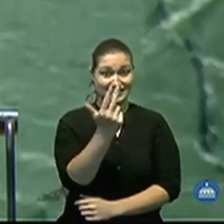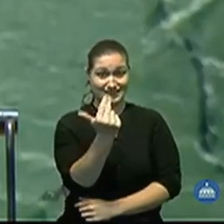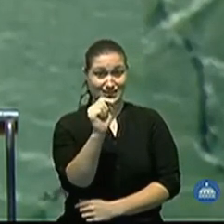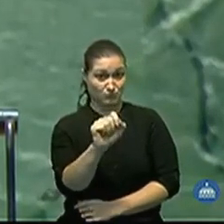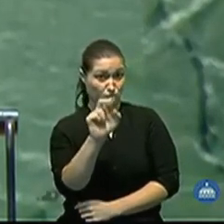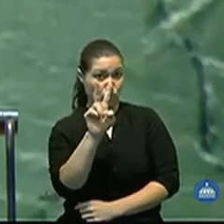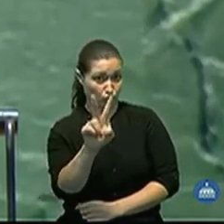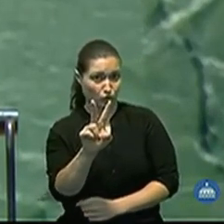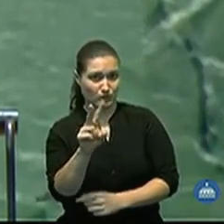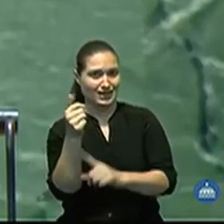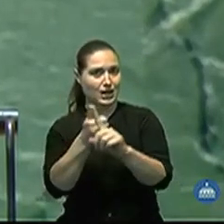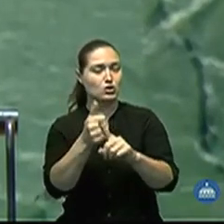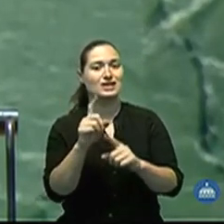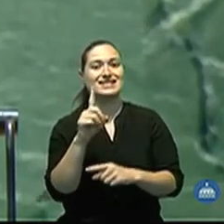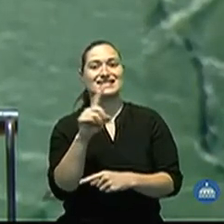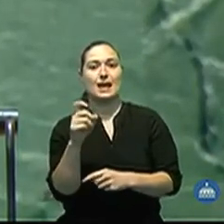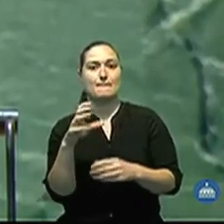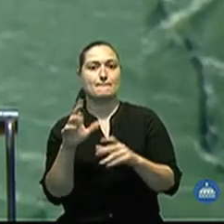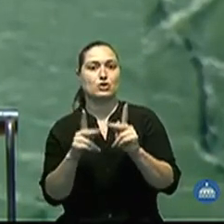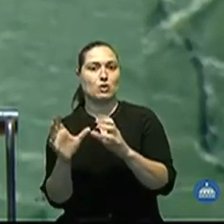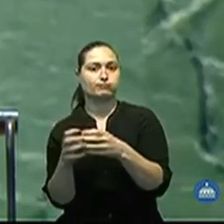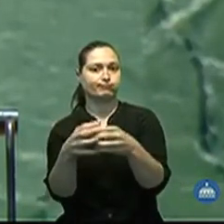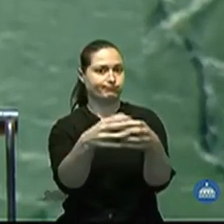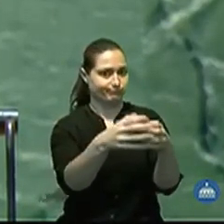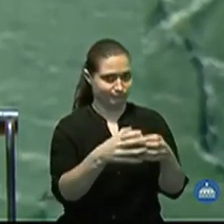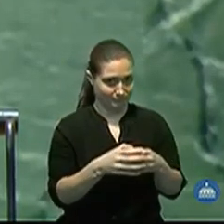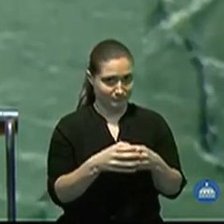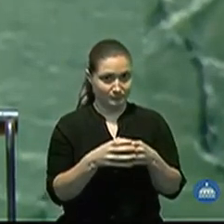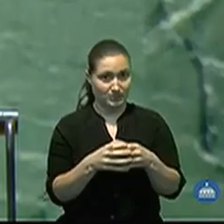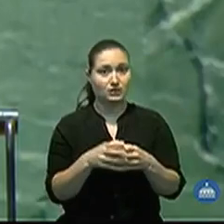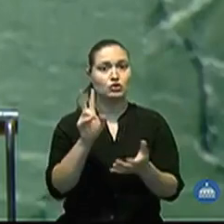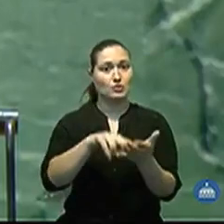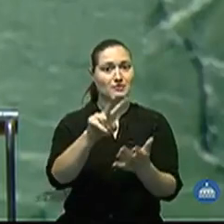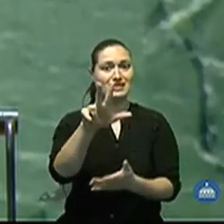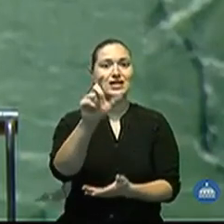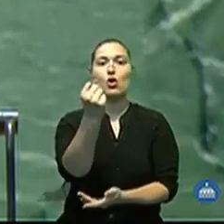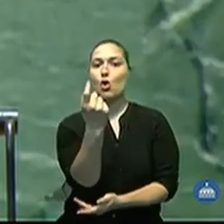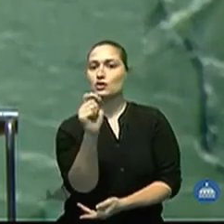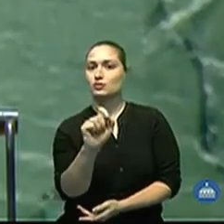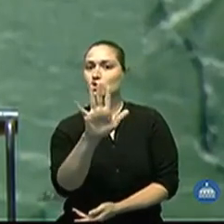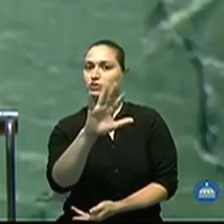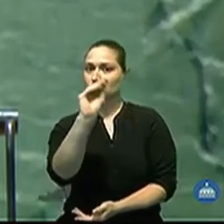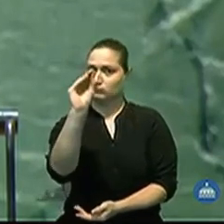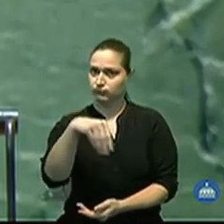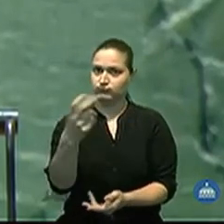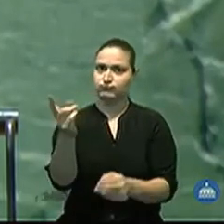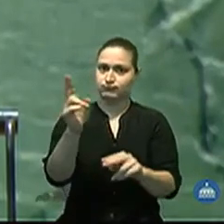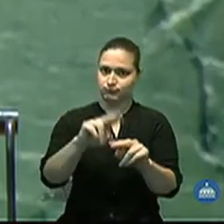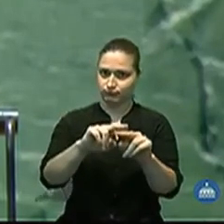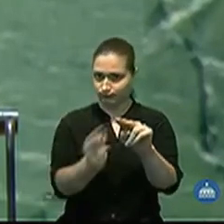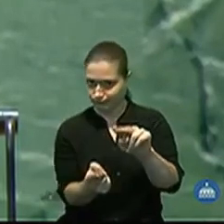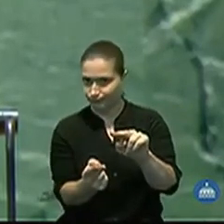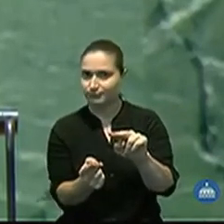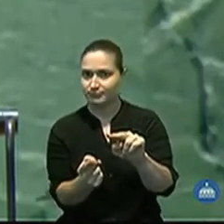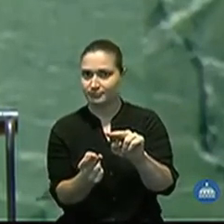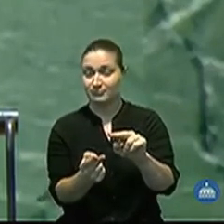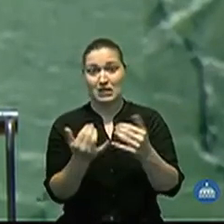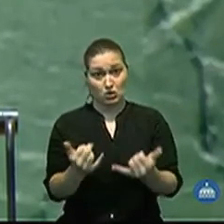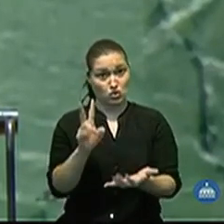100.000 habitantes. En 2023 descendió a 11.5 y en lo que va de 2024 se sitúa